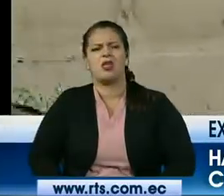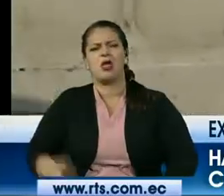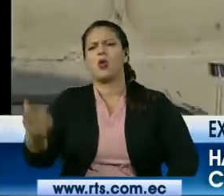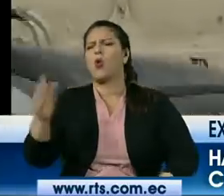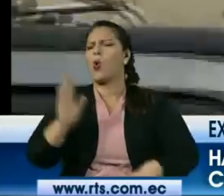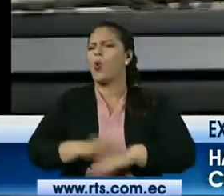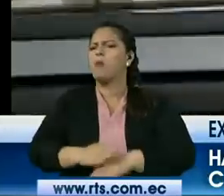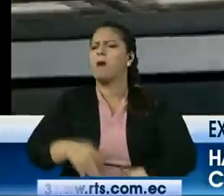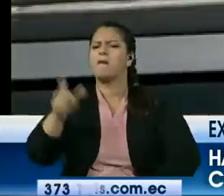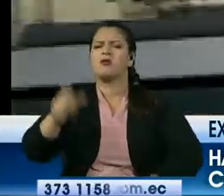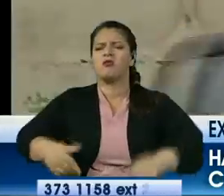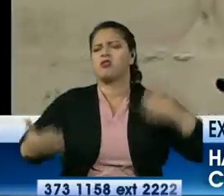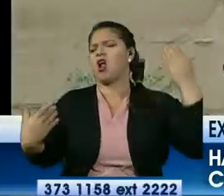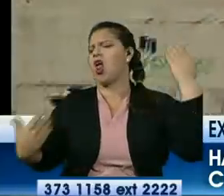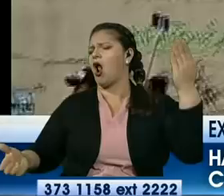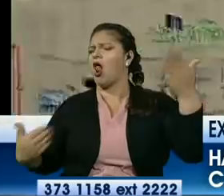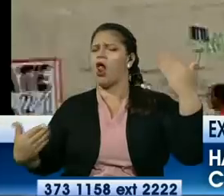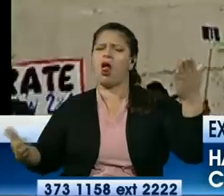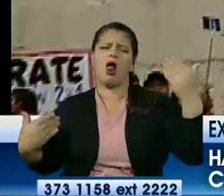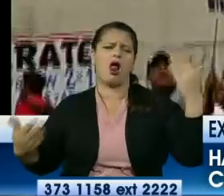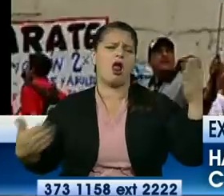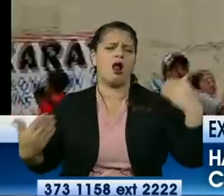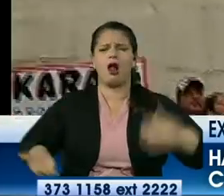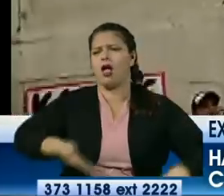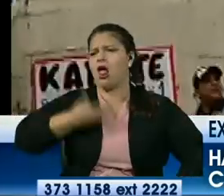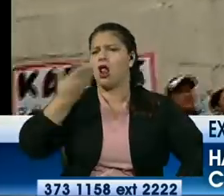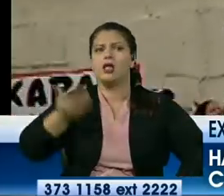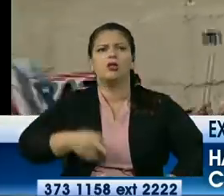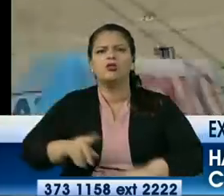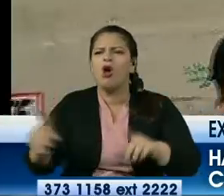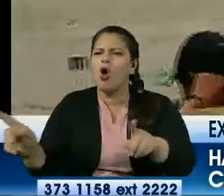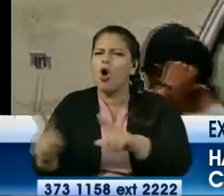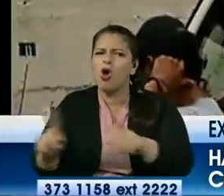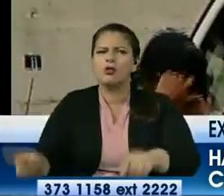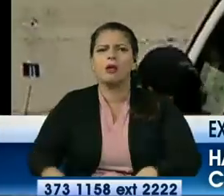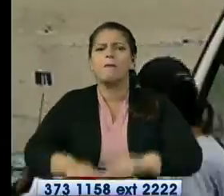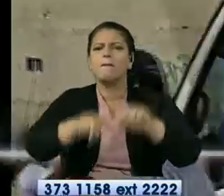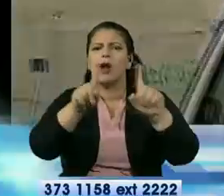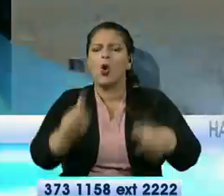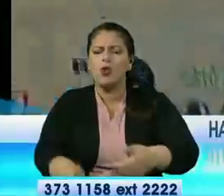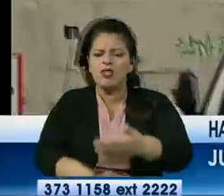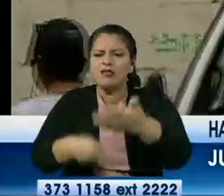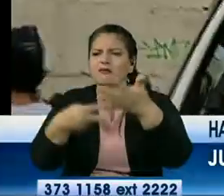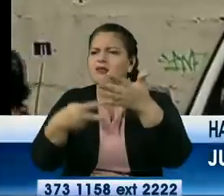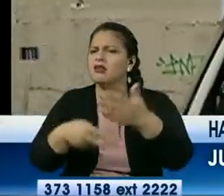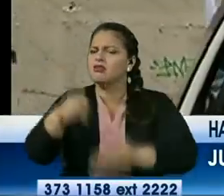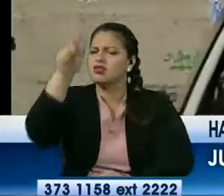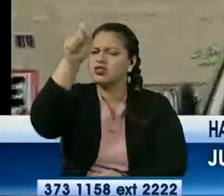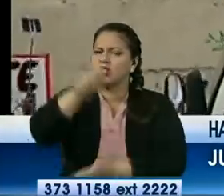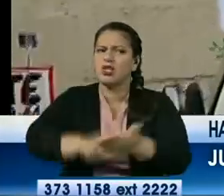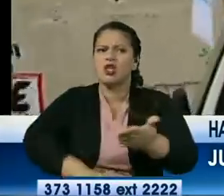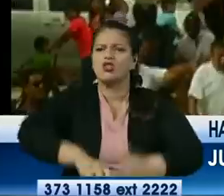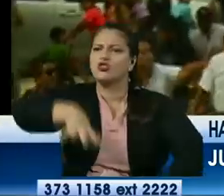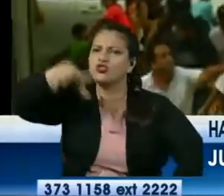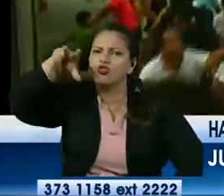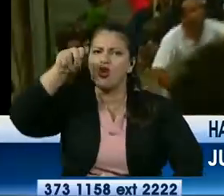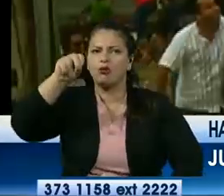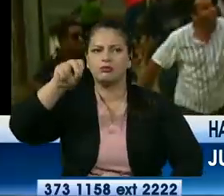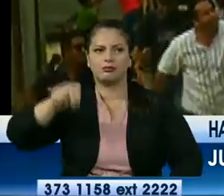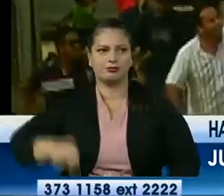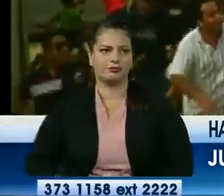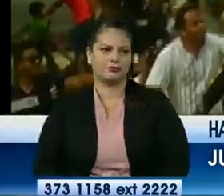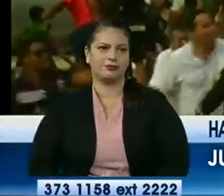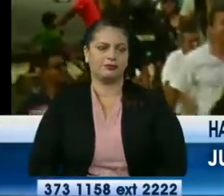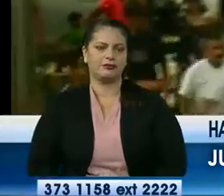5 a 7 preguntas las podemos pasar por la asamblea. Utilizan nuestro nido de aceite para inducirlo a votar sí. Con más ganas decimos no. Luego el exmandatario